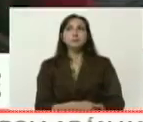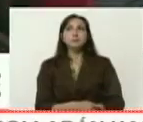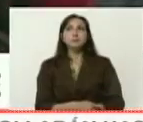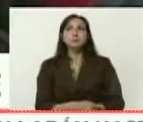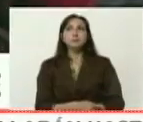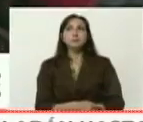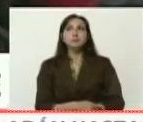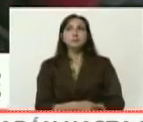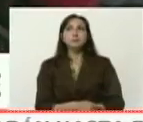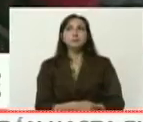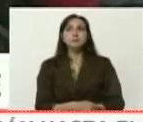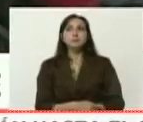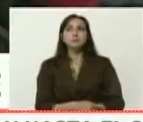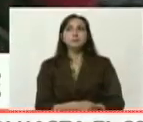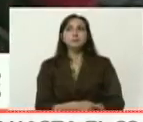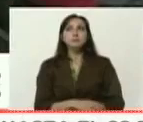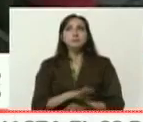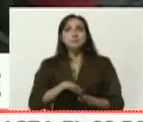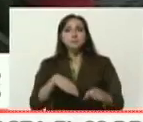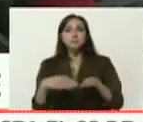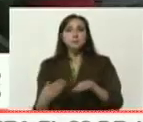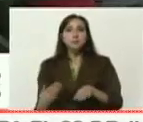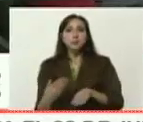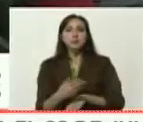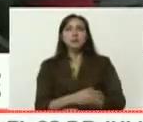con su impecable función,